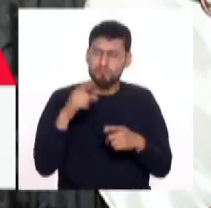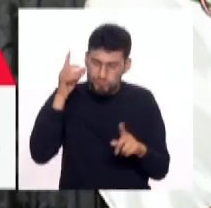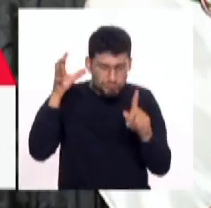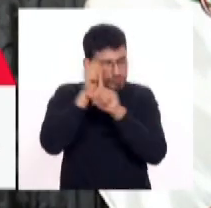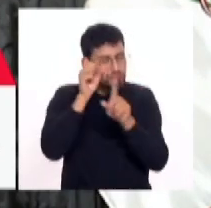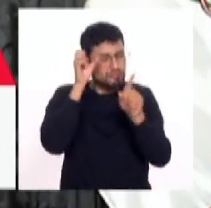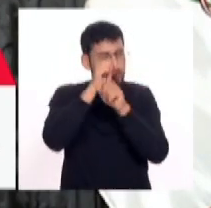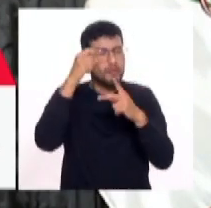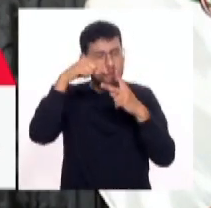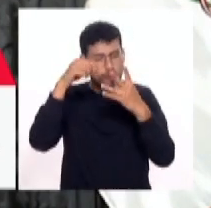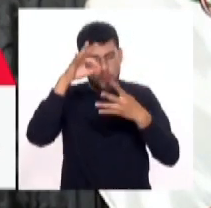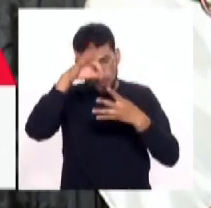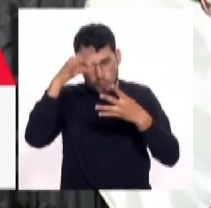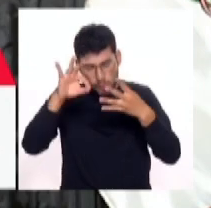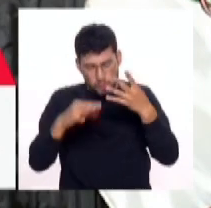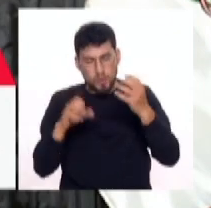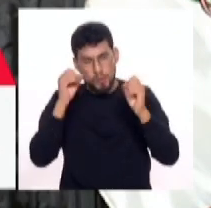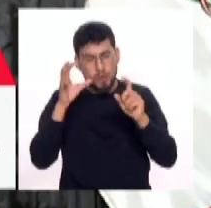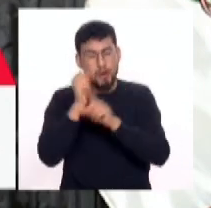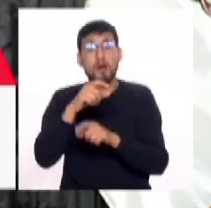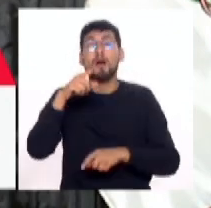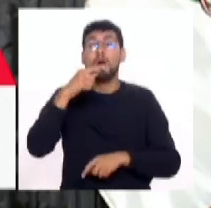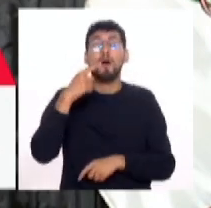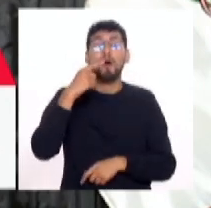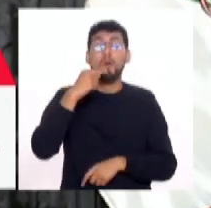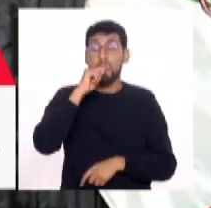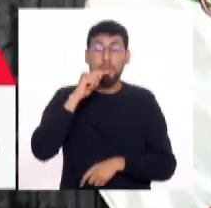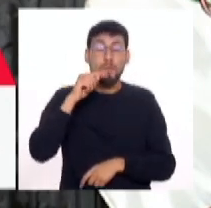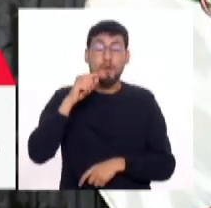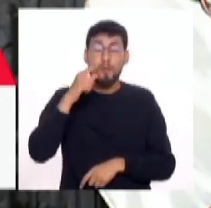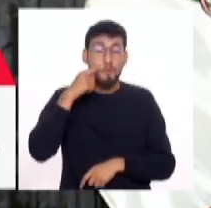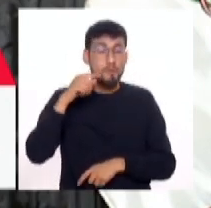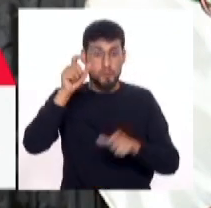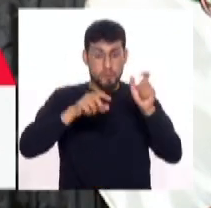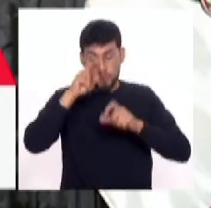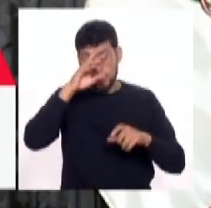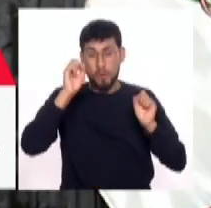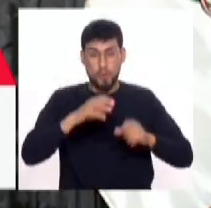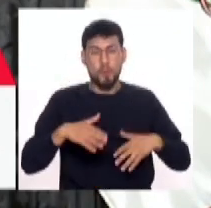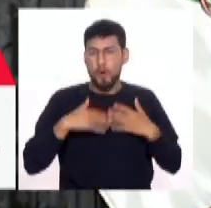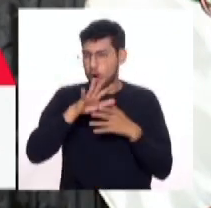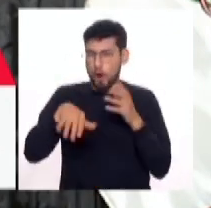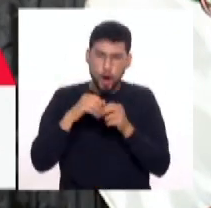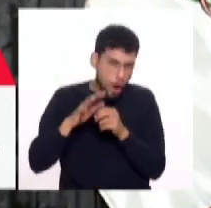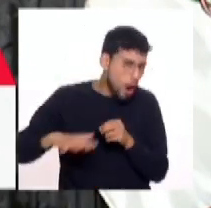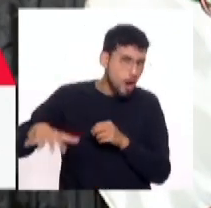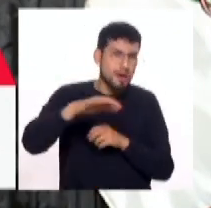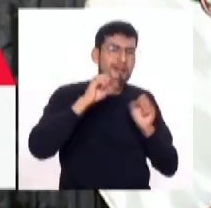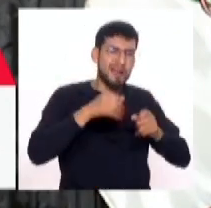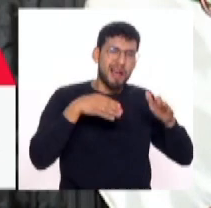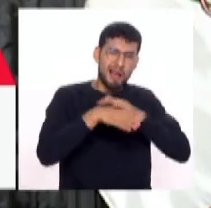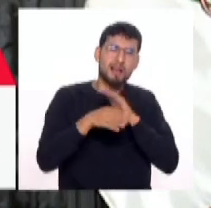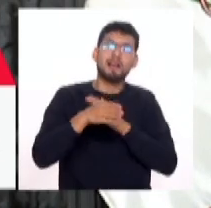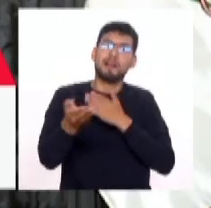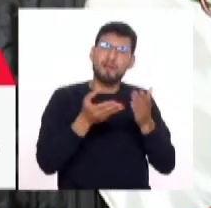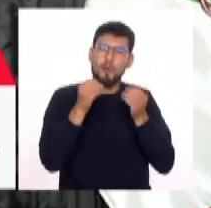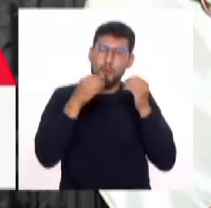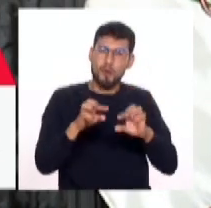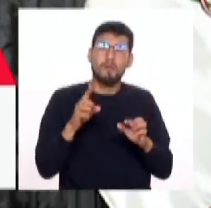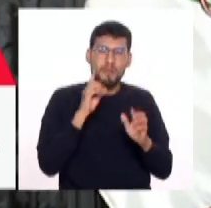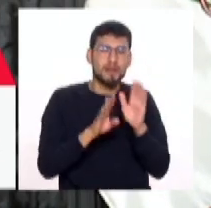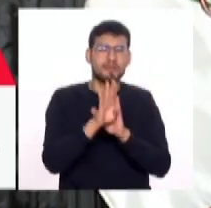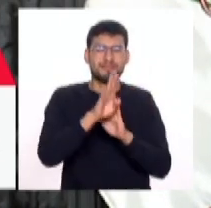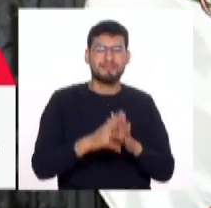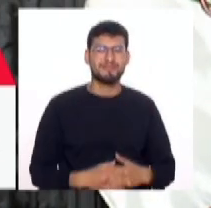objetivos propuestos para que cada día más peruanos en todas las regiones accedan a mejorar los servicios y oportunidades de